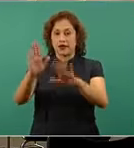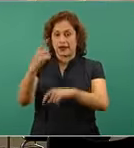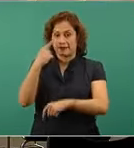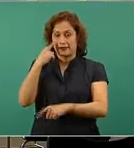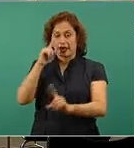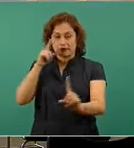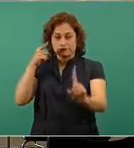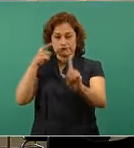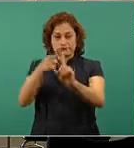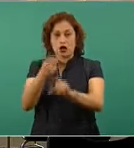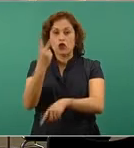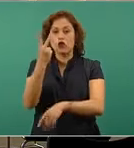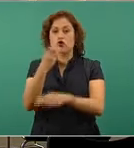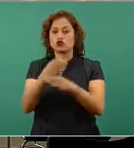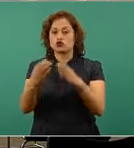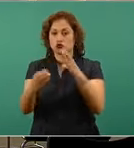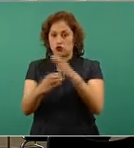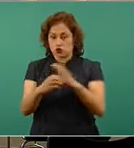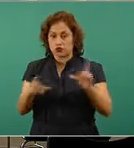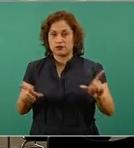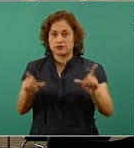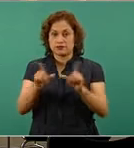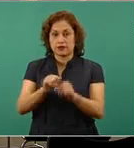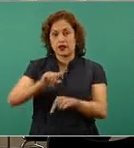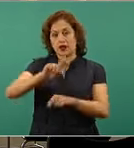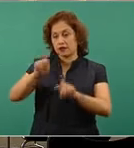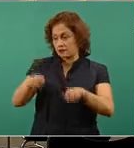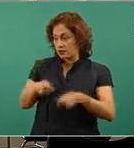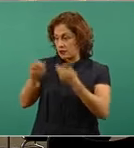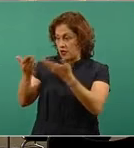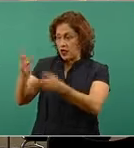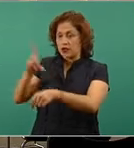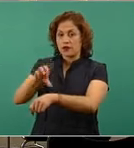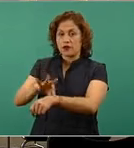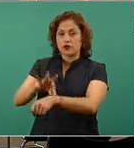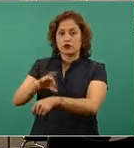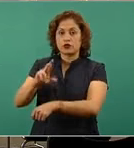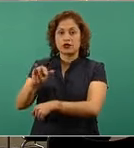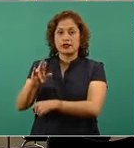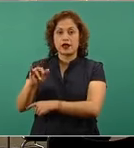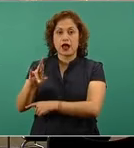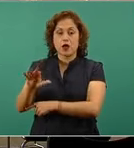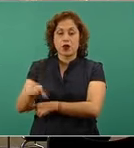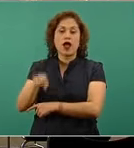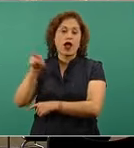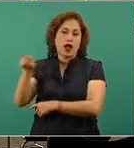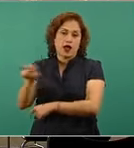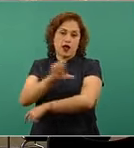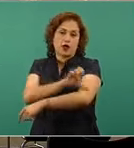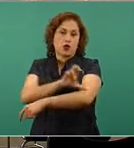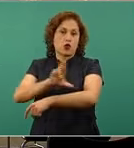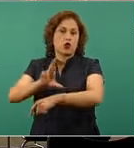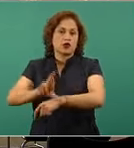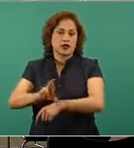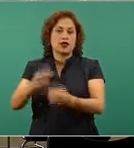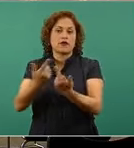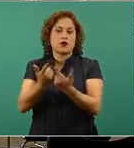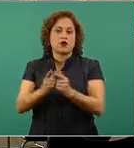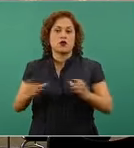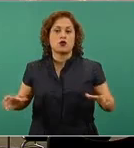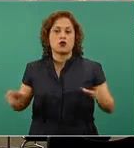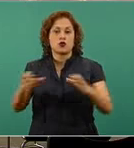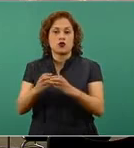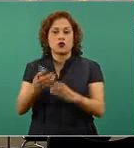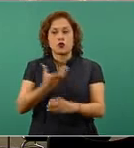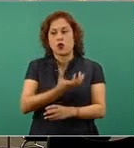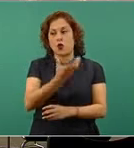lo segundo y le pido ahorita al doctor López Ridaura, quien es el coordinador operativo del programa de vacunación